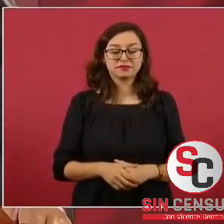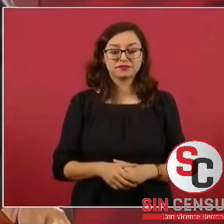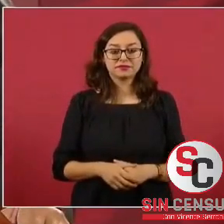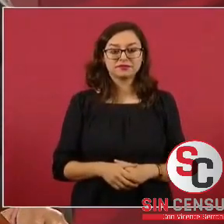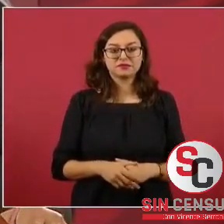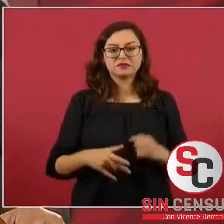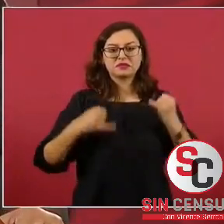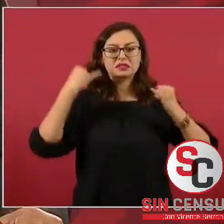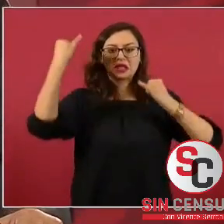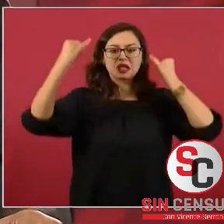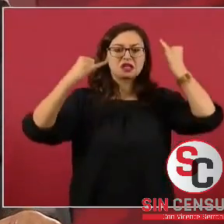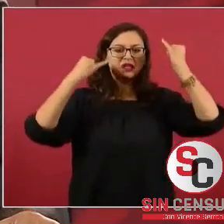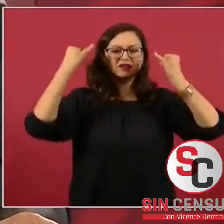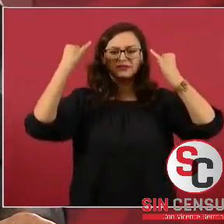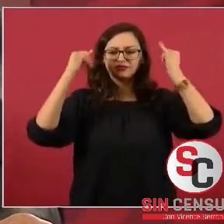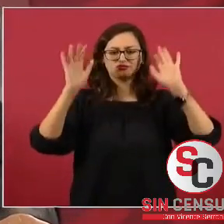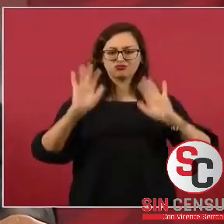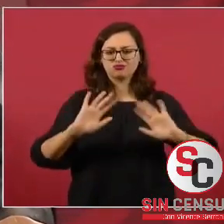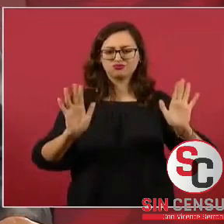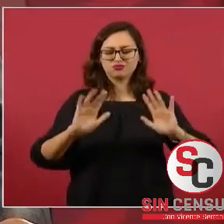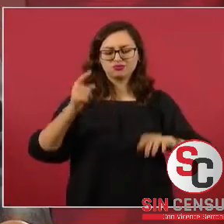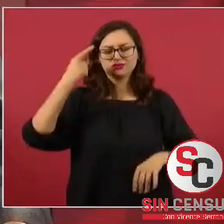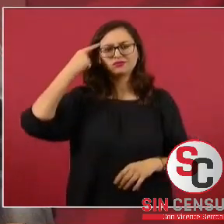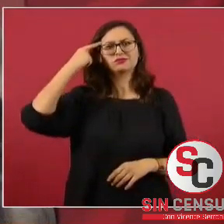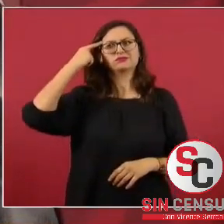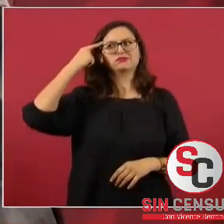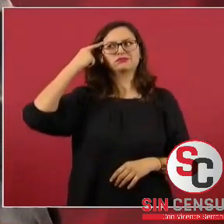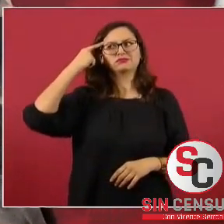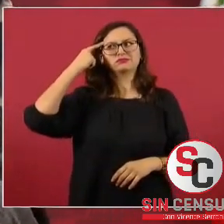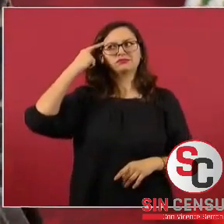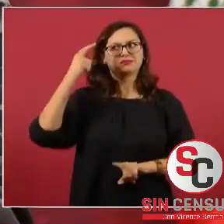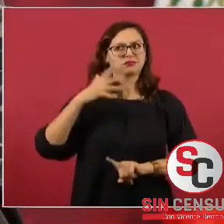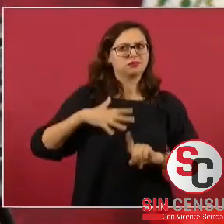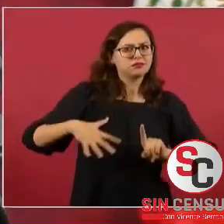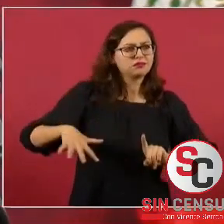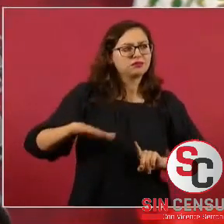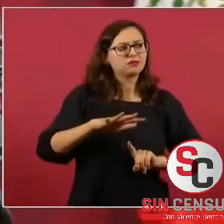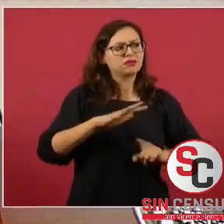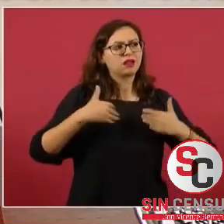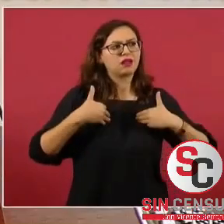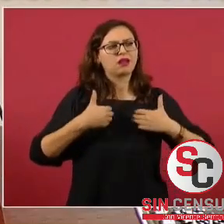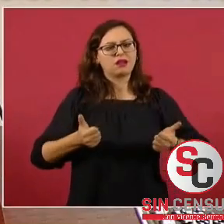lo ideológico, el sentido común.